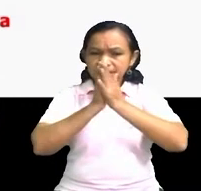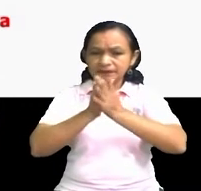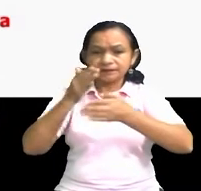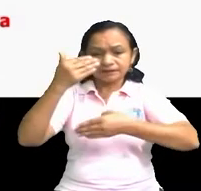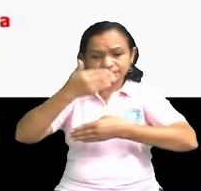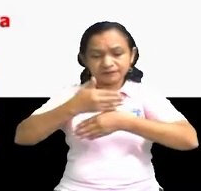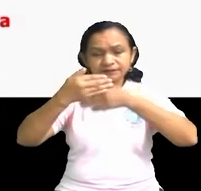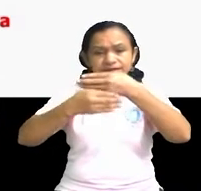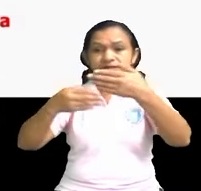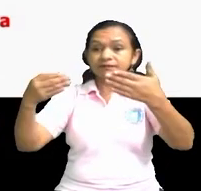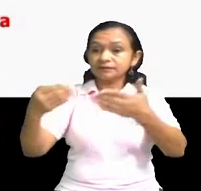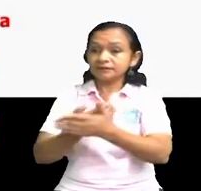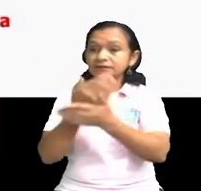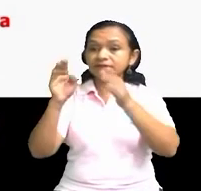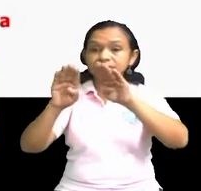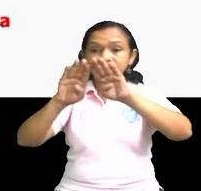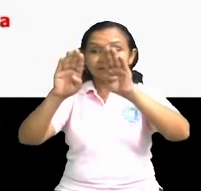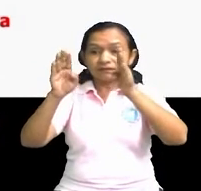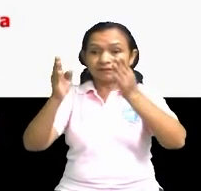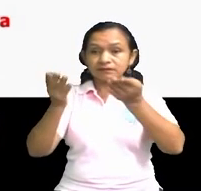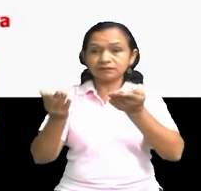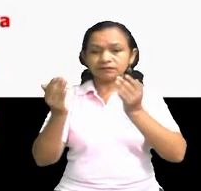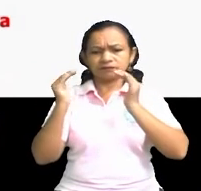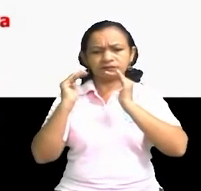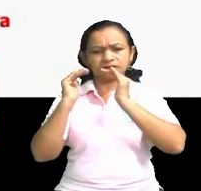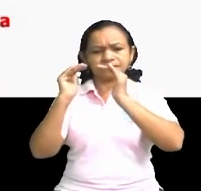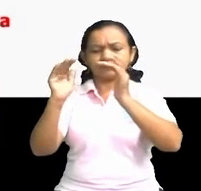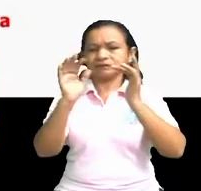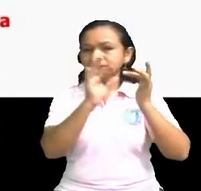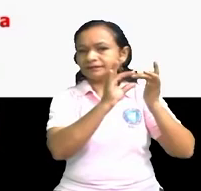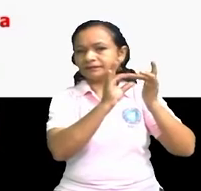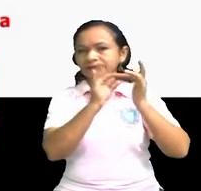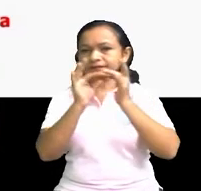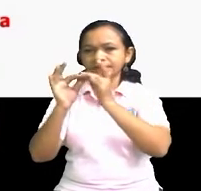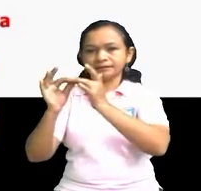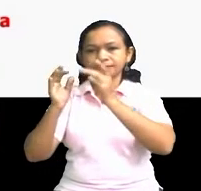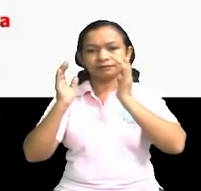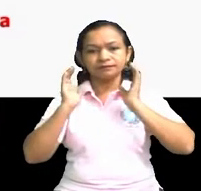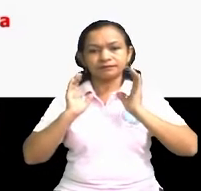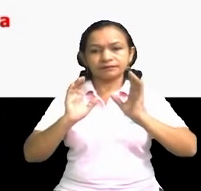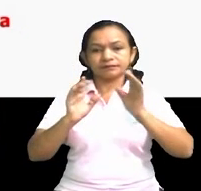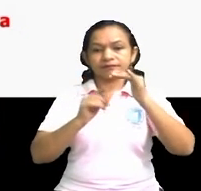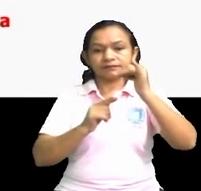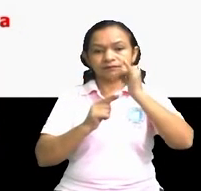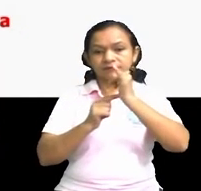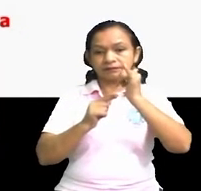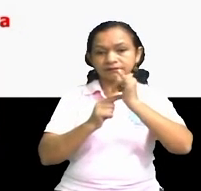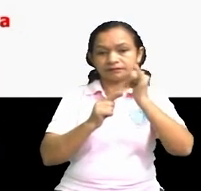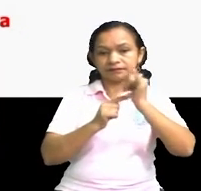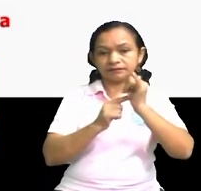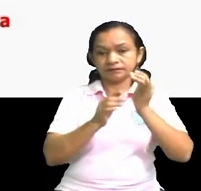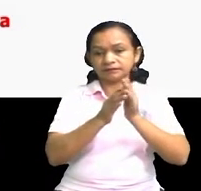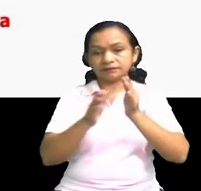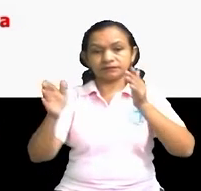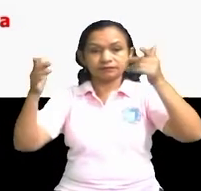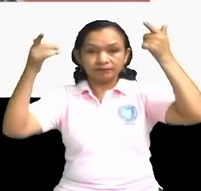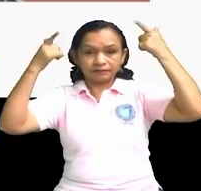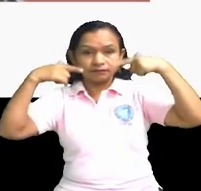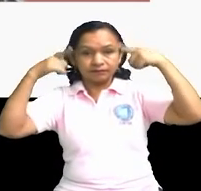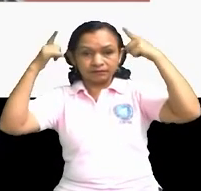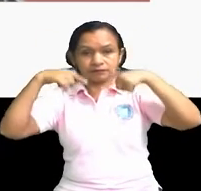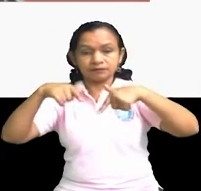un nuevo penal de mujeres, que es todo un complejo en la carretera entre Tipitapa y